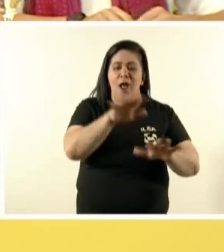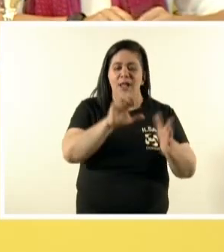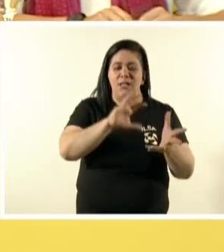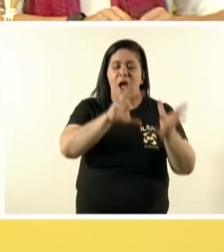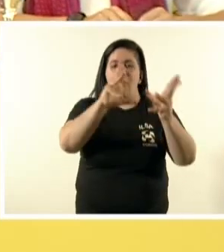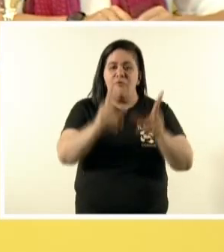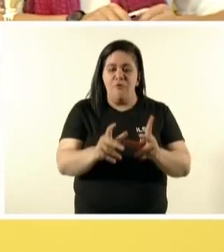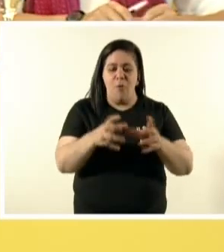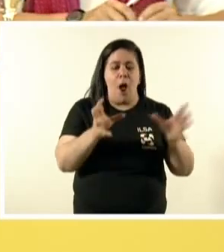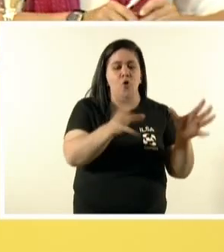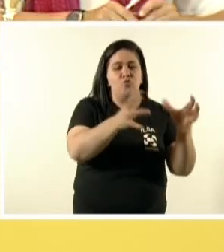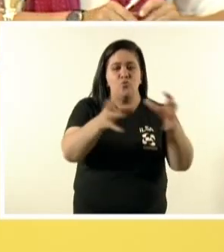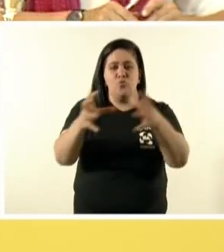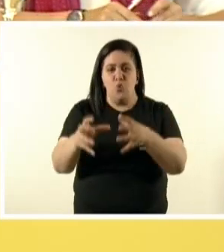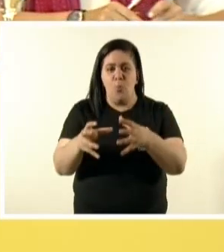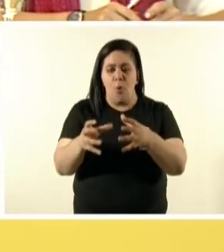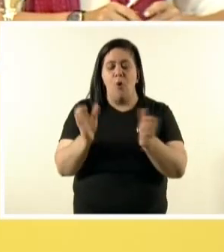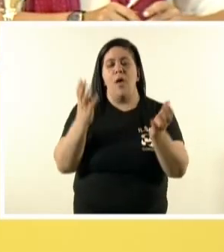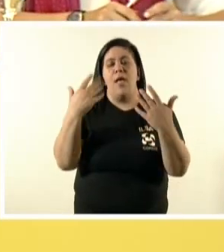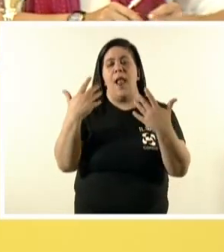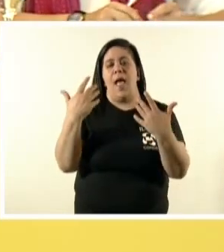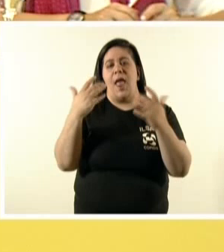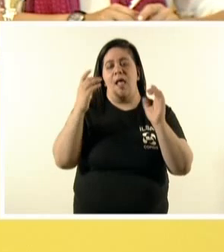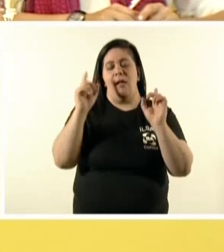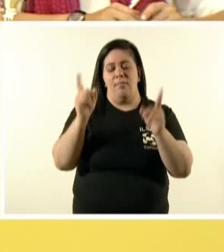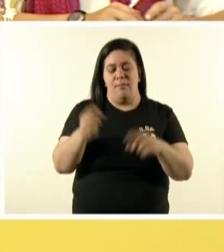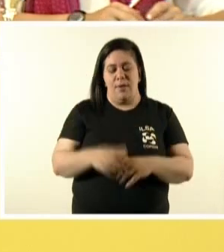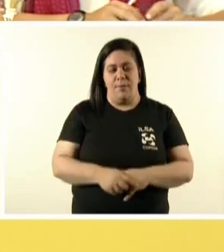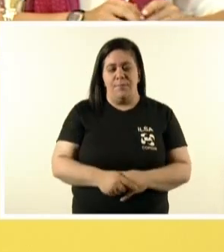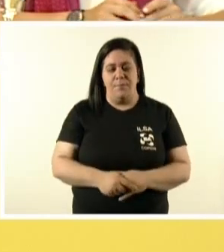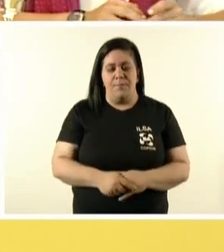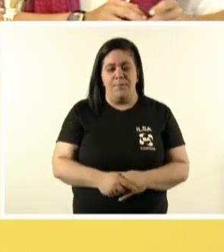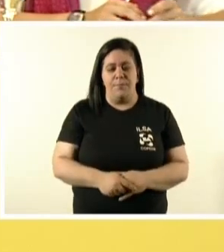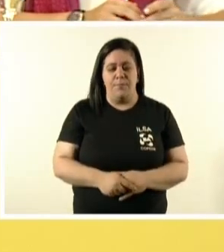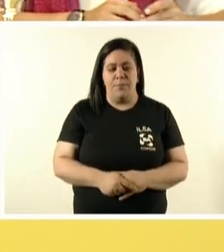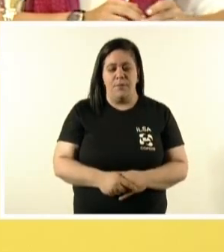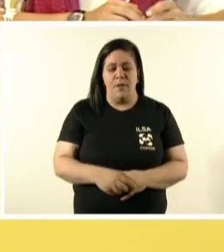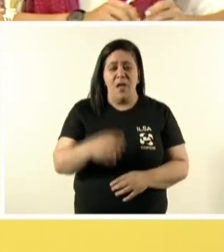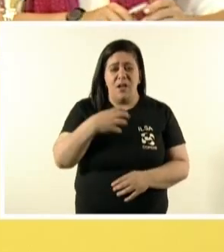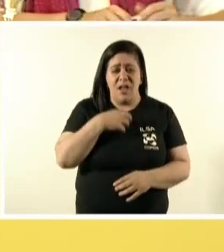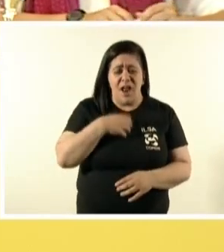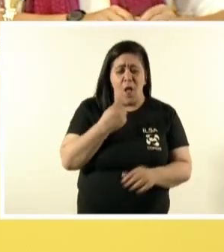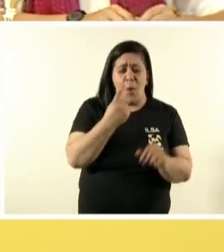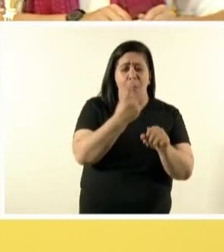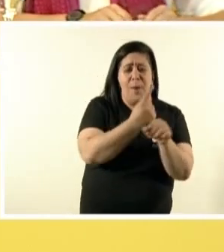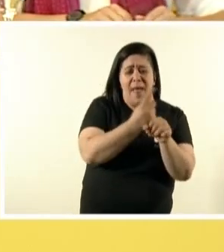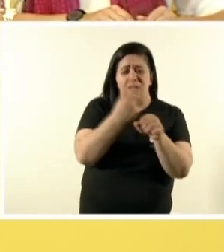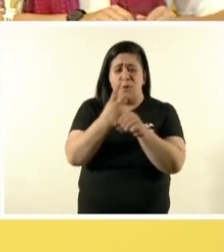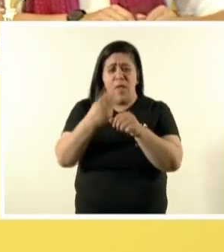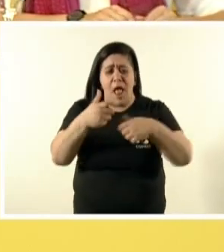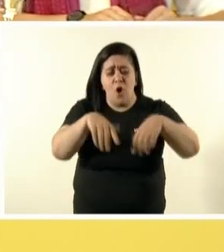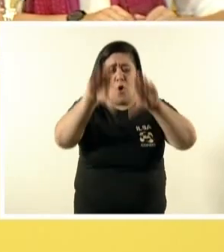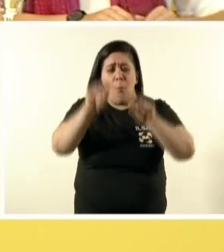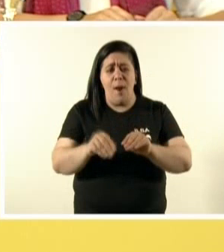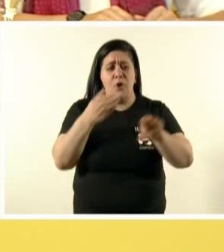aire libre y en grupos chicos. Van a volver a la escuela los chicos de todos los grados, todos los años de primaria y